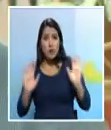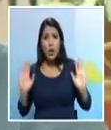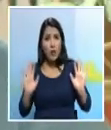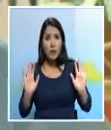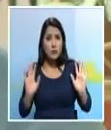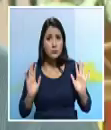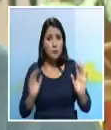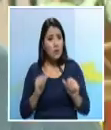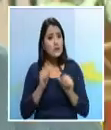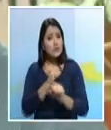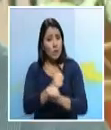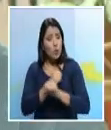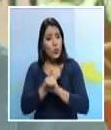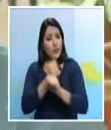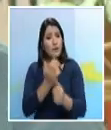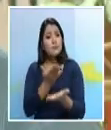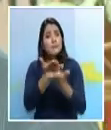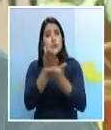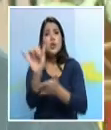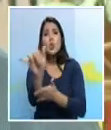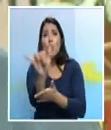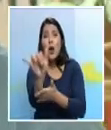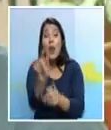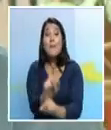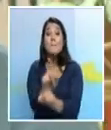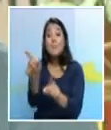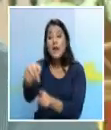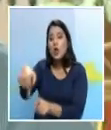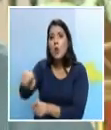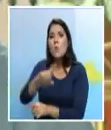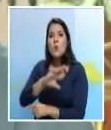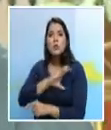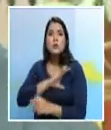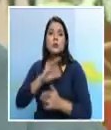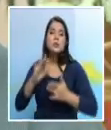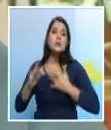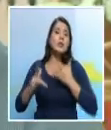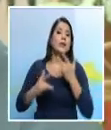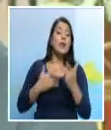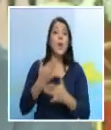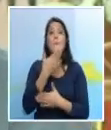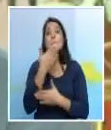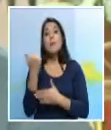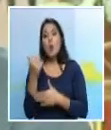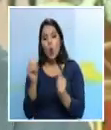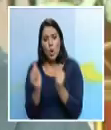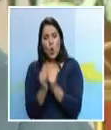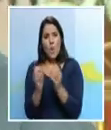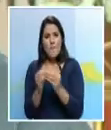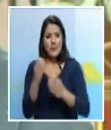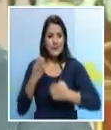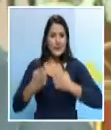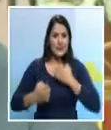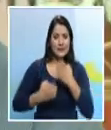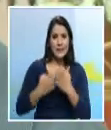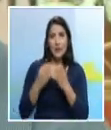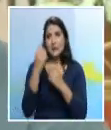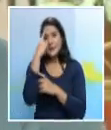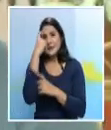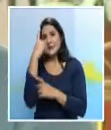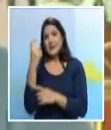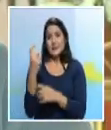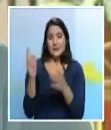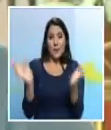misma manera, pero nuestros policías sí se sintieron muchísimo mejor, con más energía, con más ilusión, con más motivación.